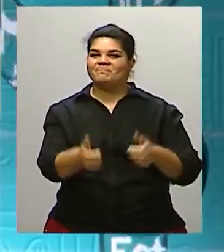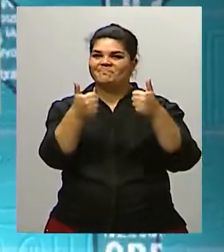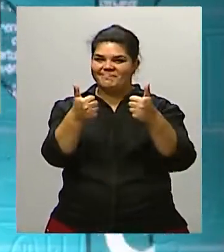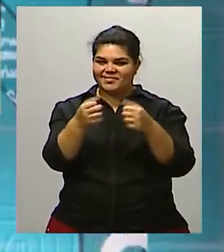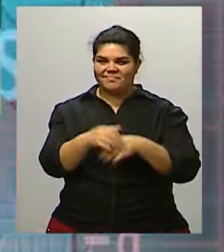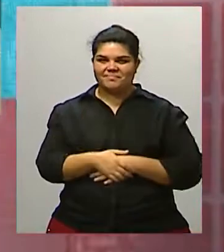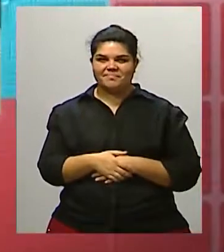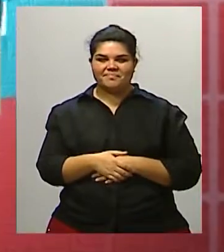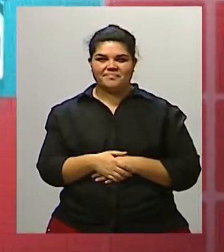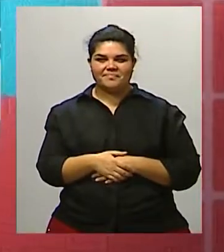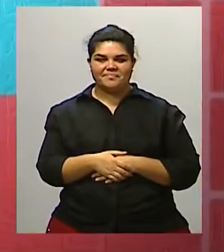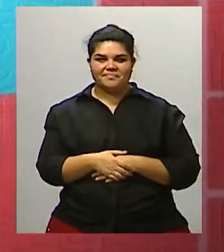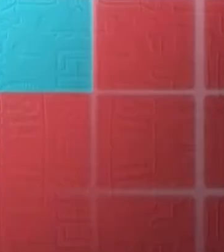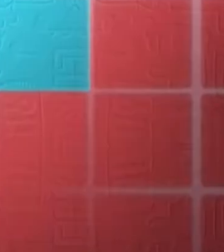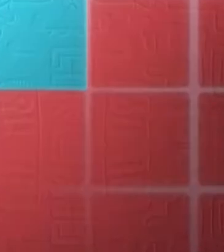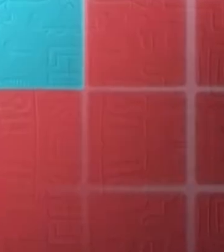no.